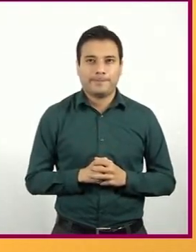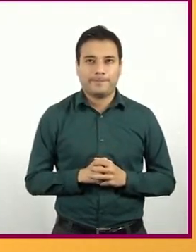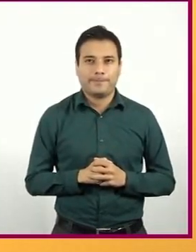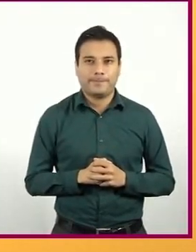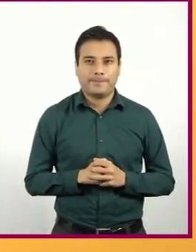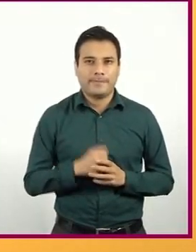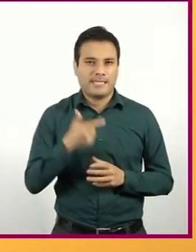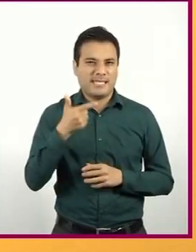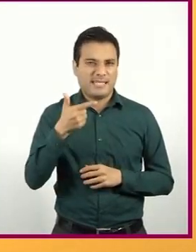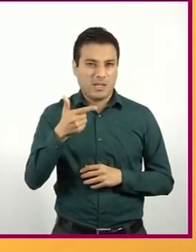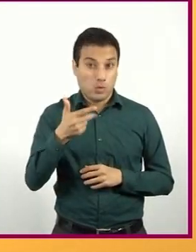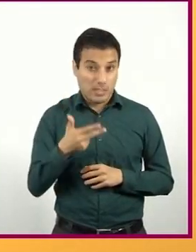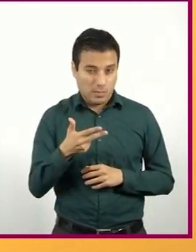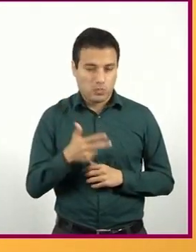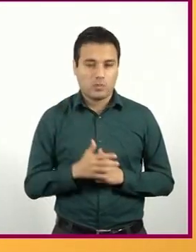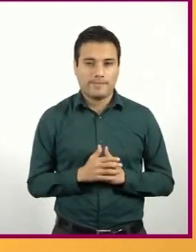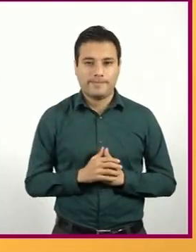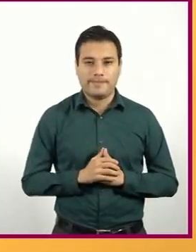7 octavos.